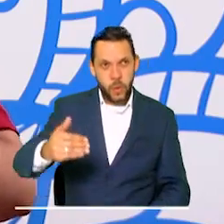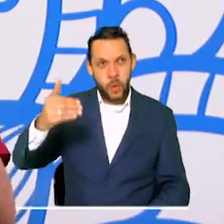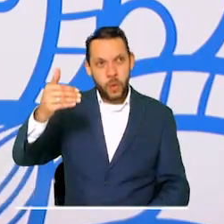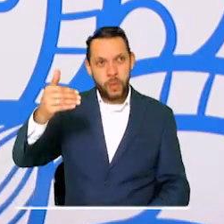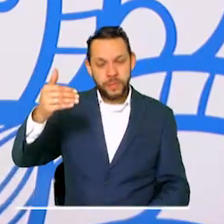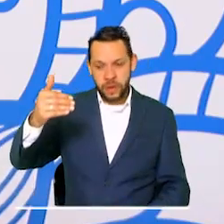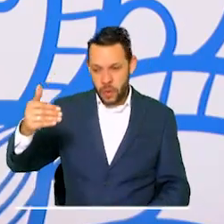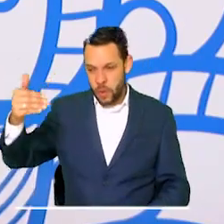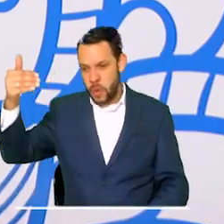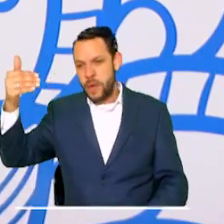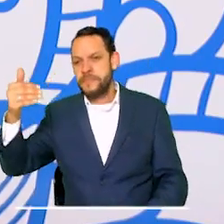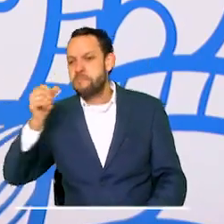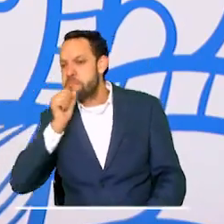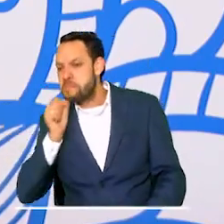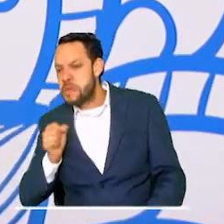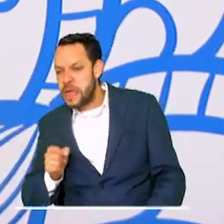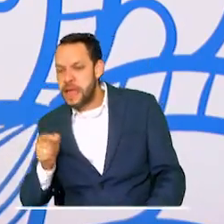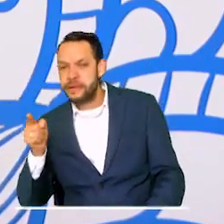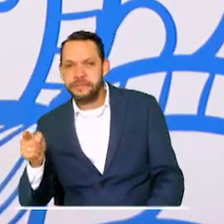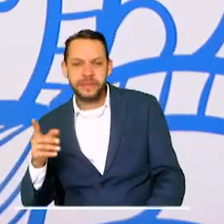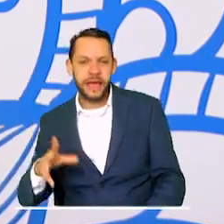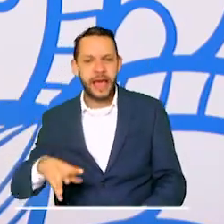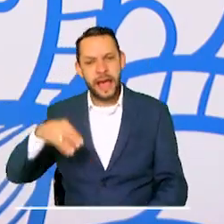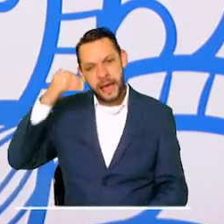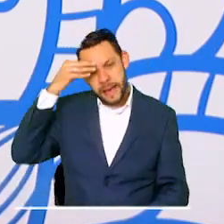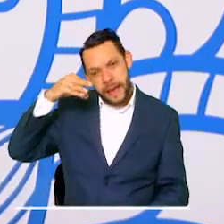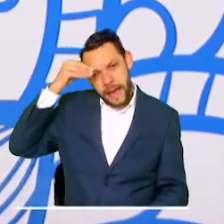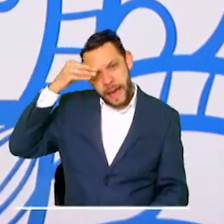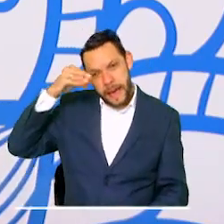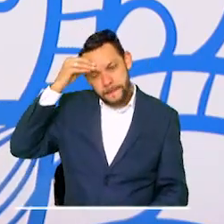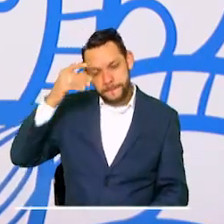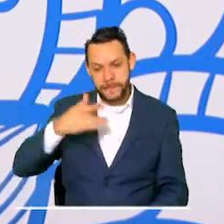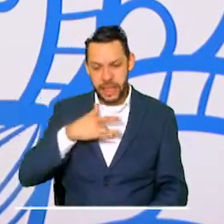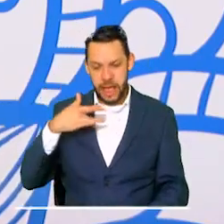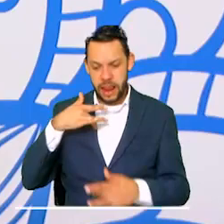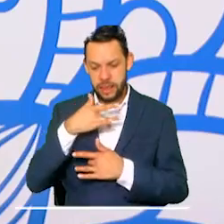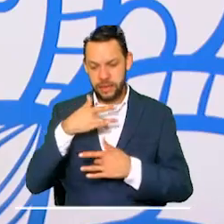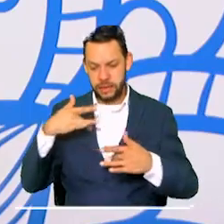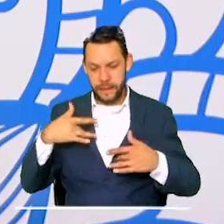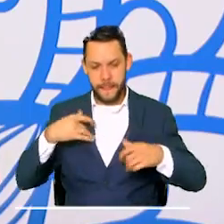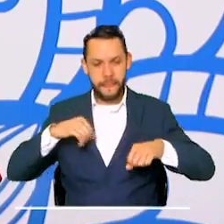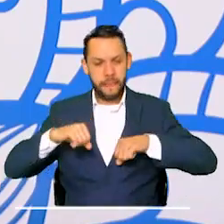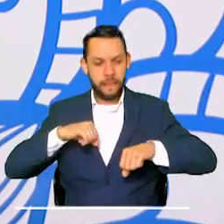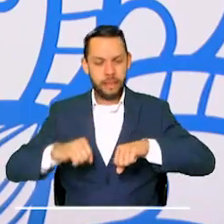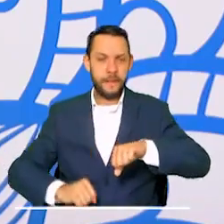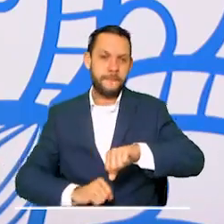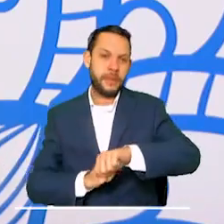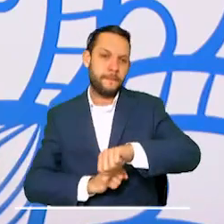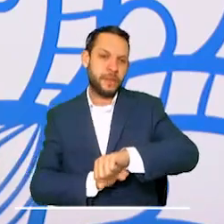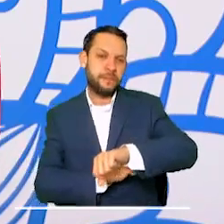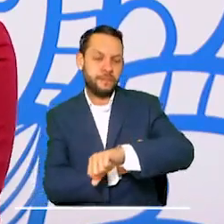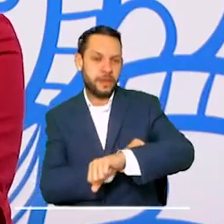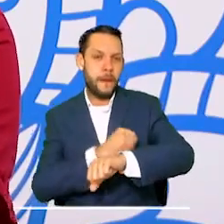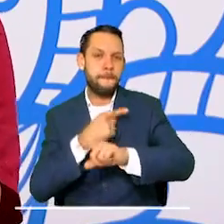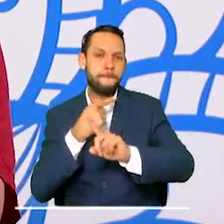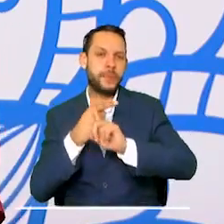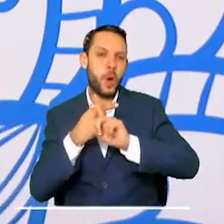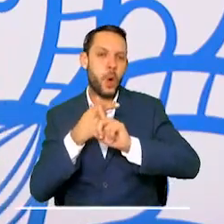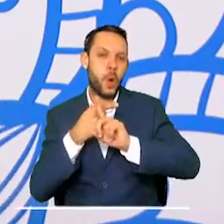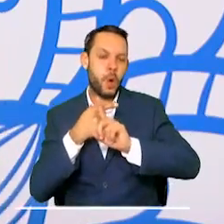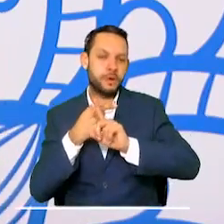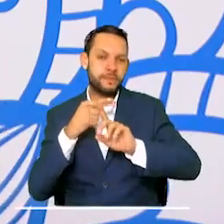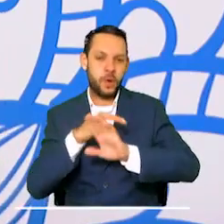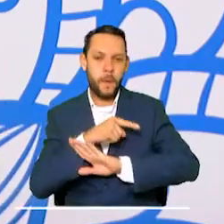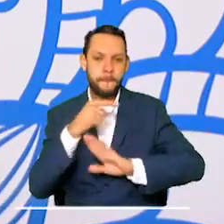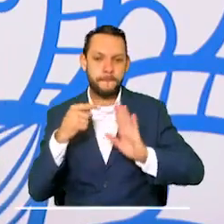y necesitamos aprender a cómo poder gozar de salud, gozar de vitalidad y gozar de positivismo en ese